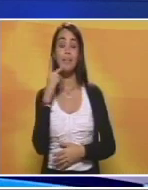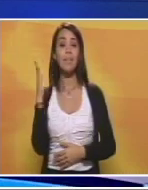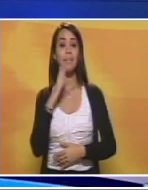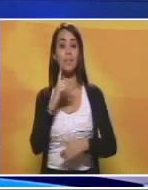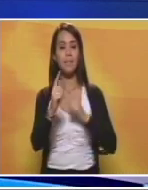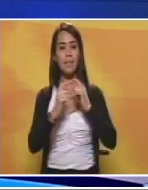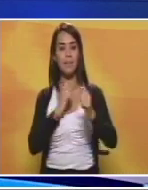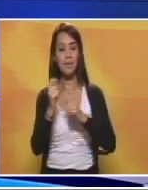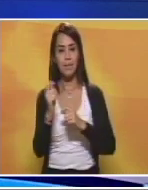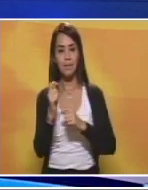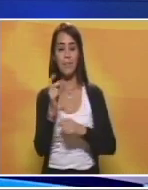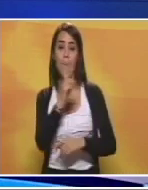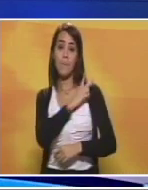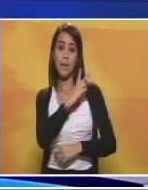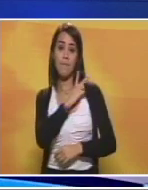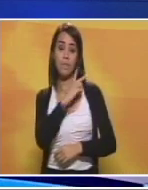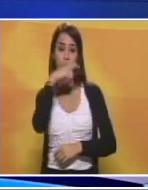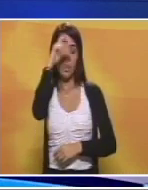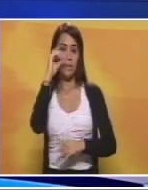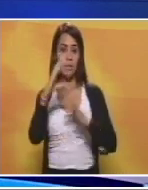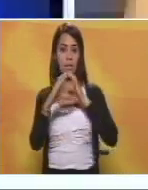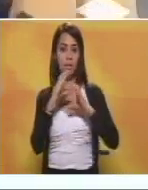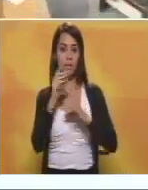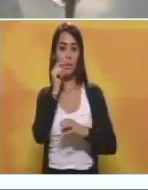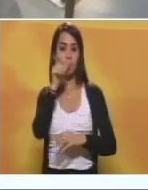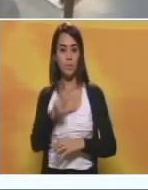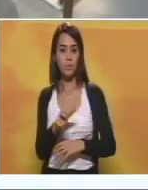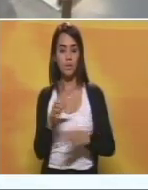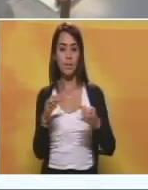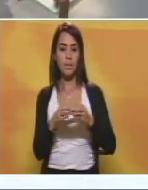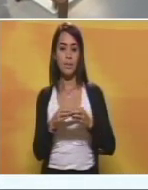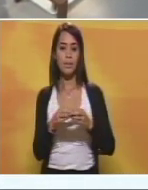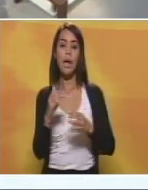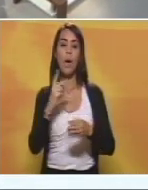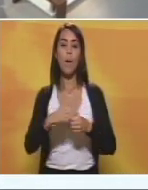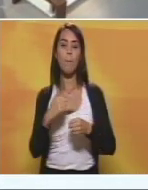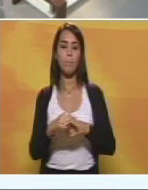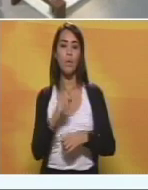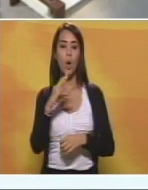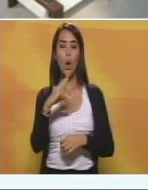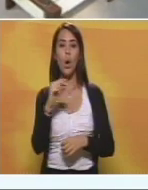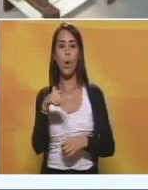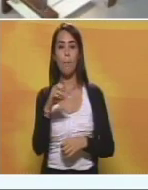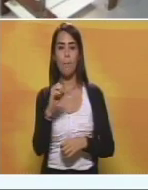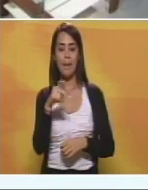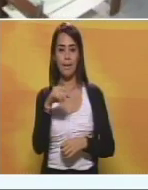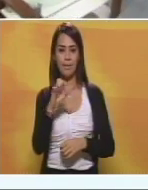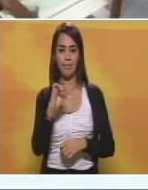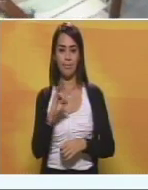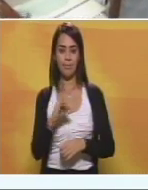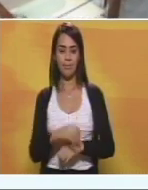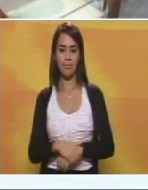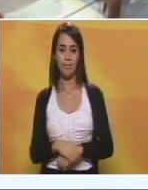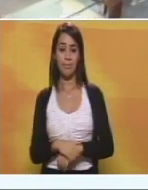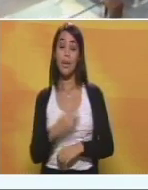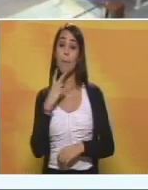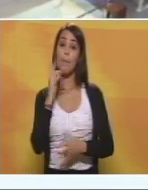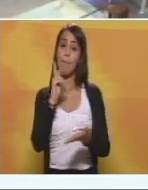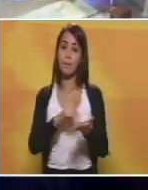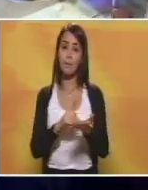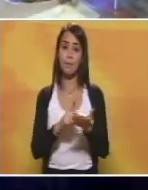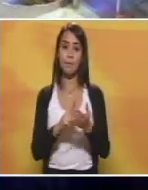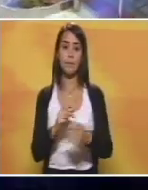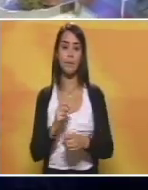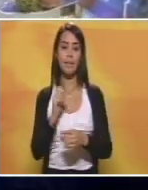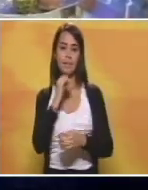regreso en entrevista de venevisión endrina estará conversando con pedro pablo fernández dirigente nacional de copei y hasta aquí en el estudio con nosotros recuerden que pueden participar con la